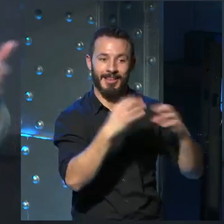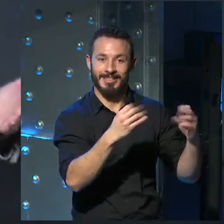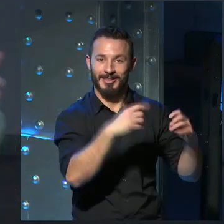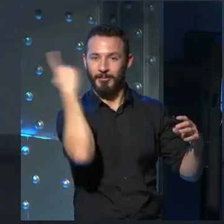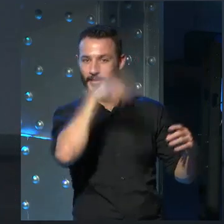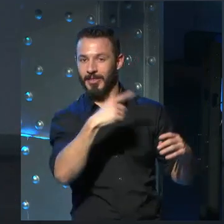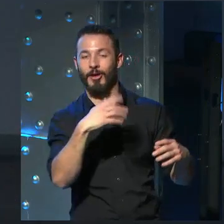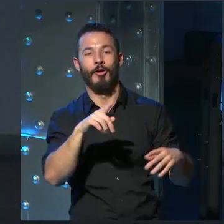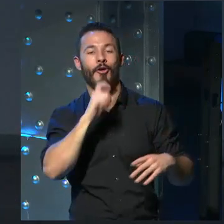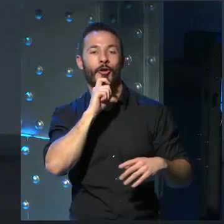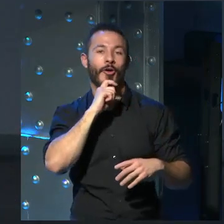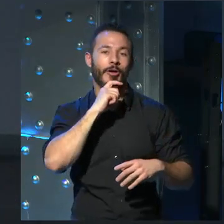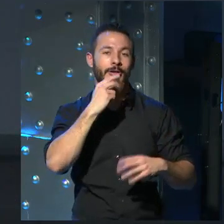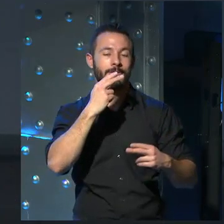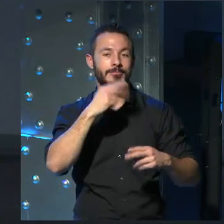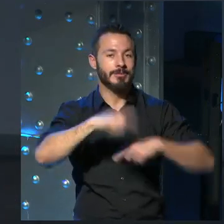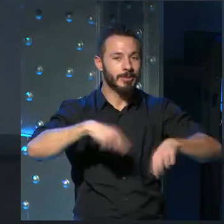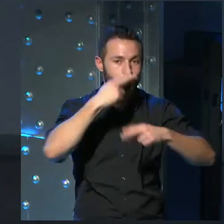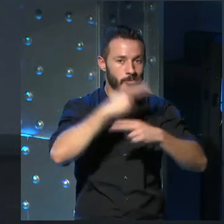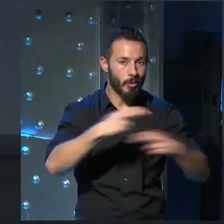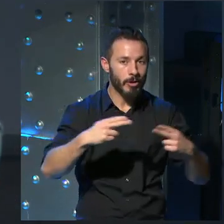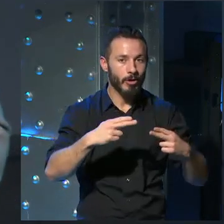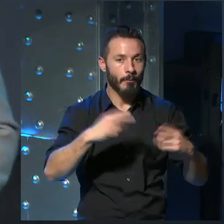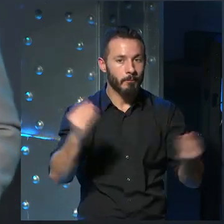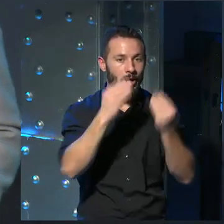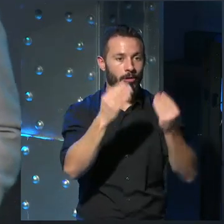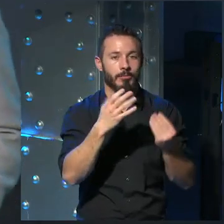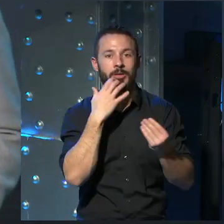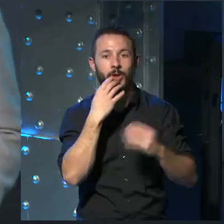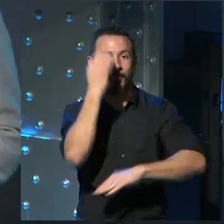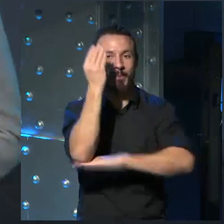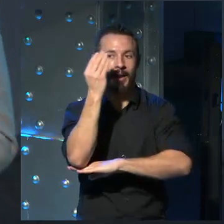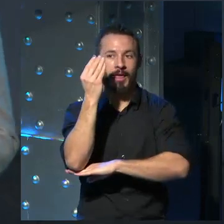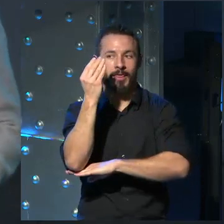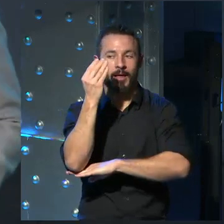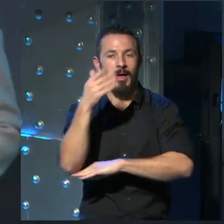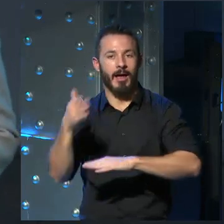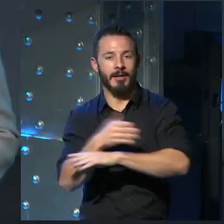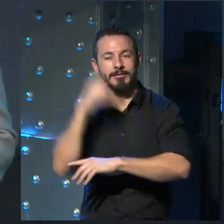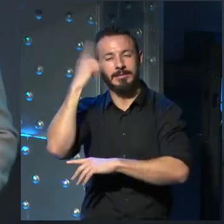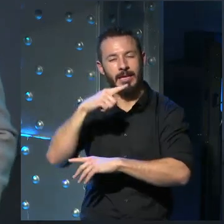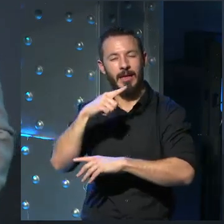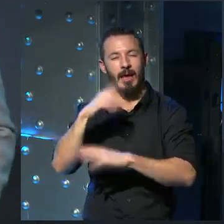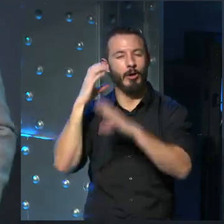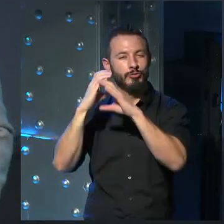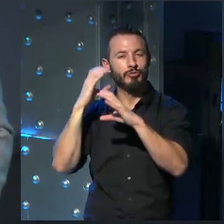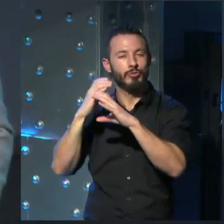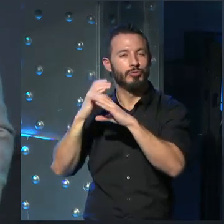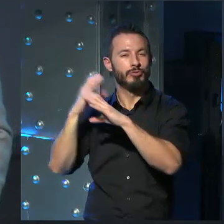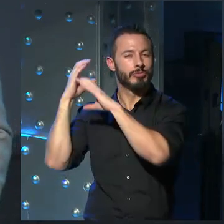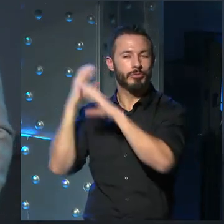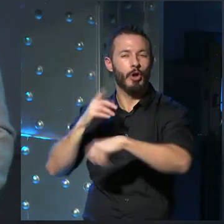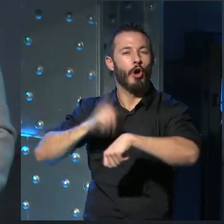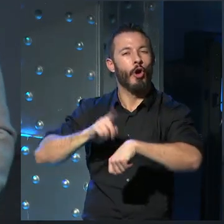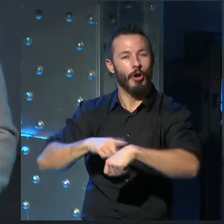transporte público con la información de cuándo llegan los autobuses a la parada, de conocer este tipo de cuestiones. Si hay una ciudad